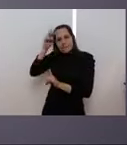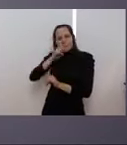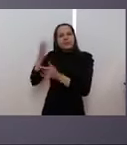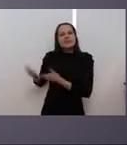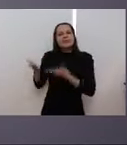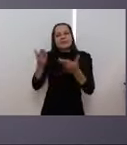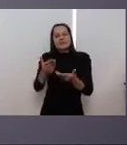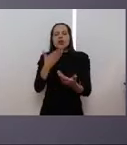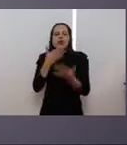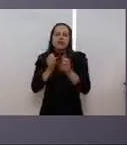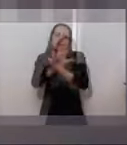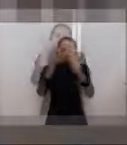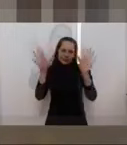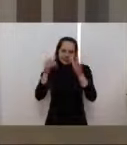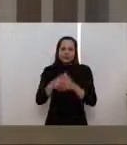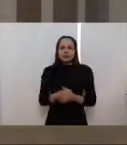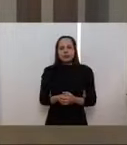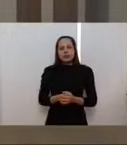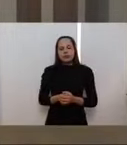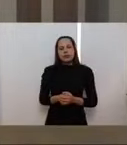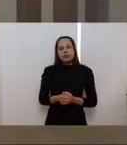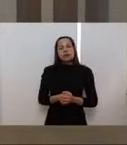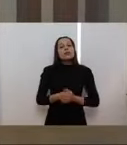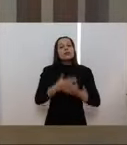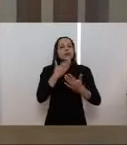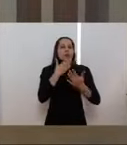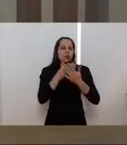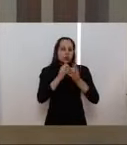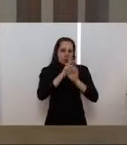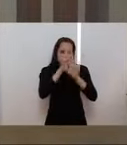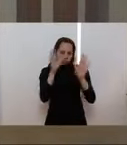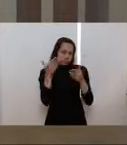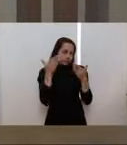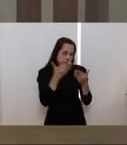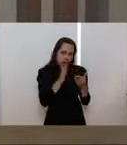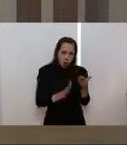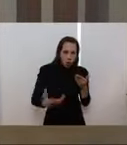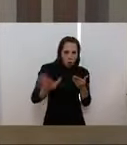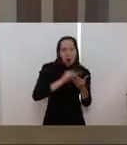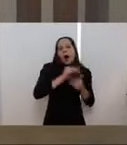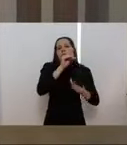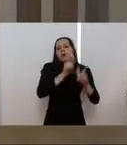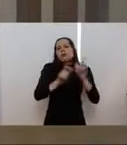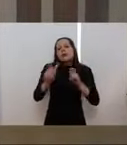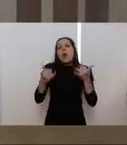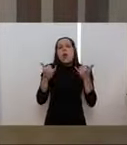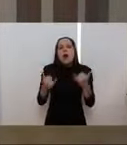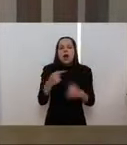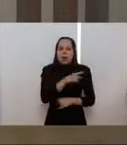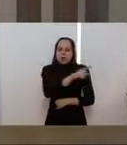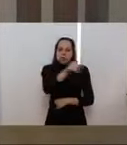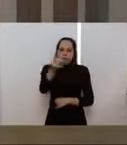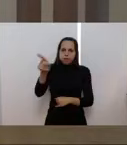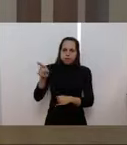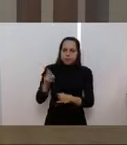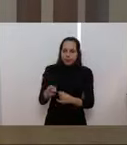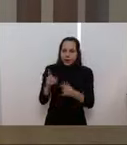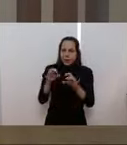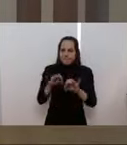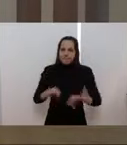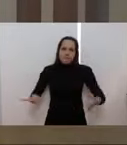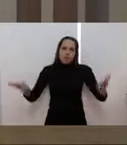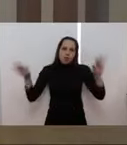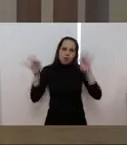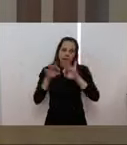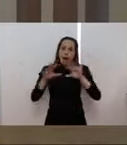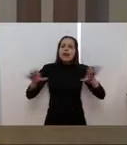palabra buenos días y a toda la audiencia que el día de hoy nos acompañan es importante actividad